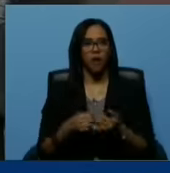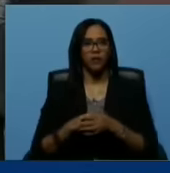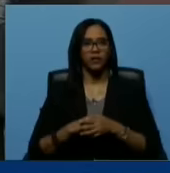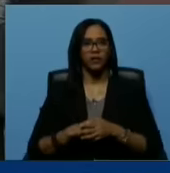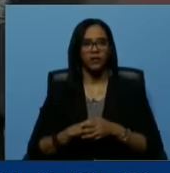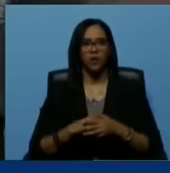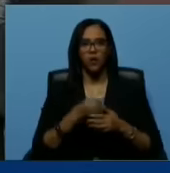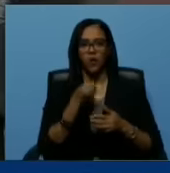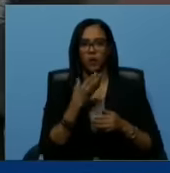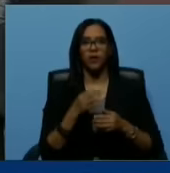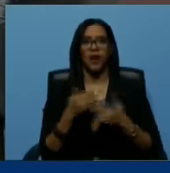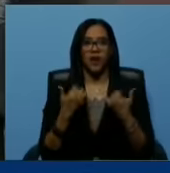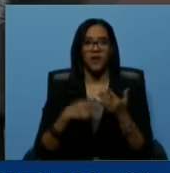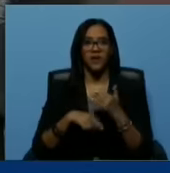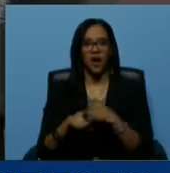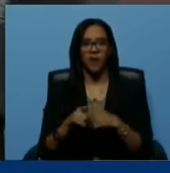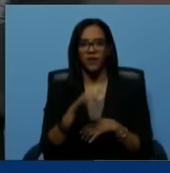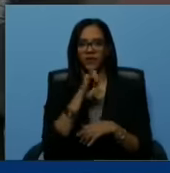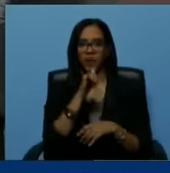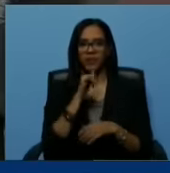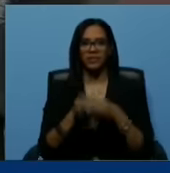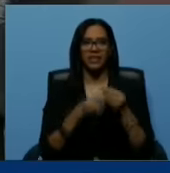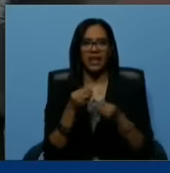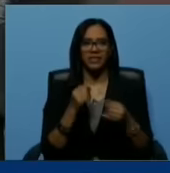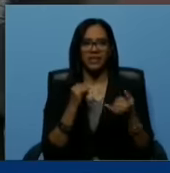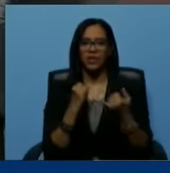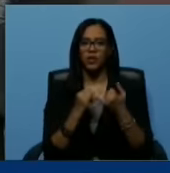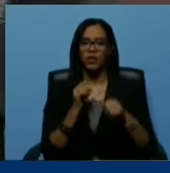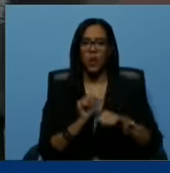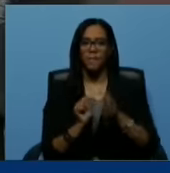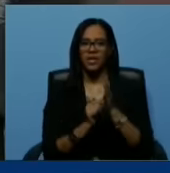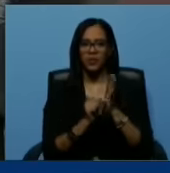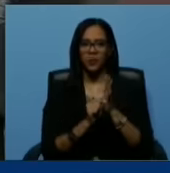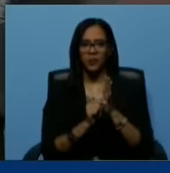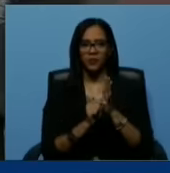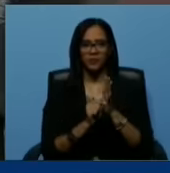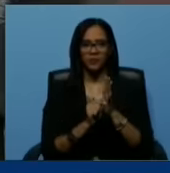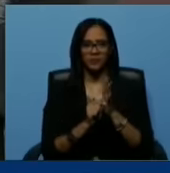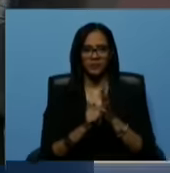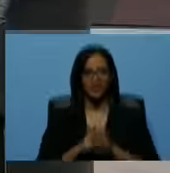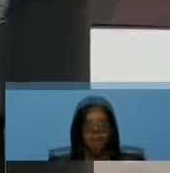Pues nos vamos entonces con información que se genera de último minuto. Veamos.